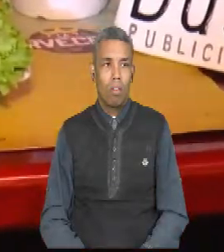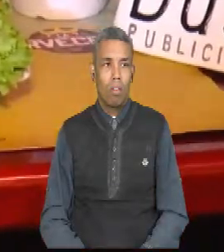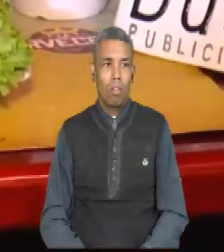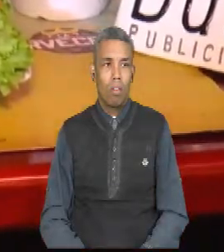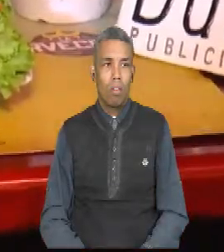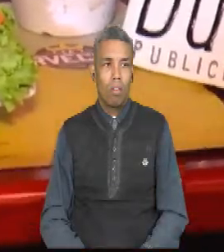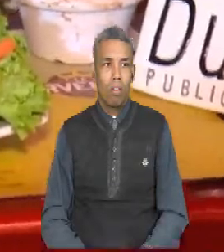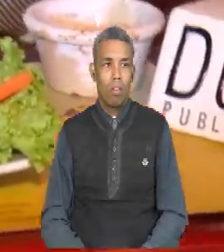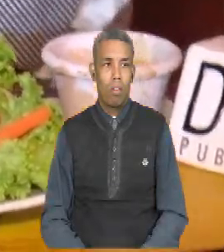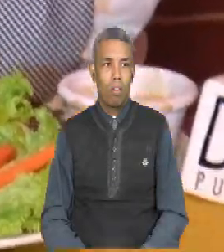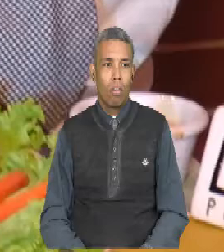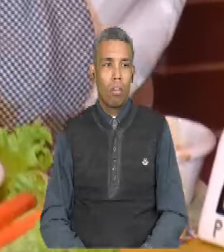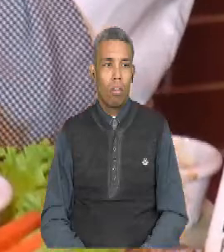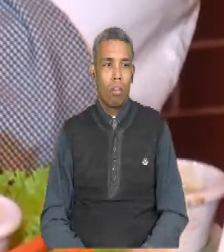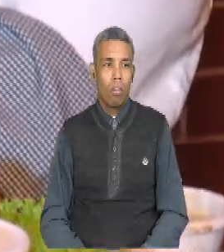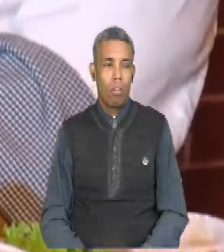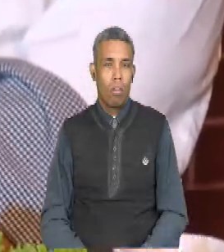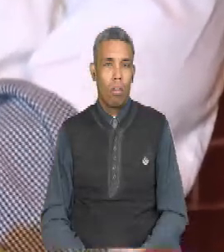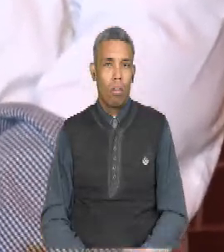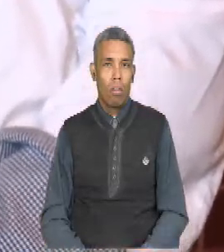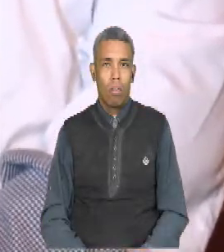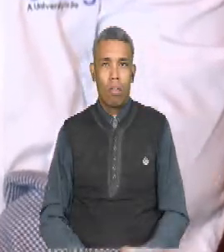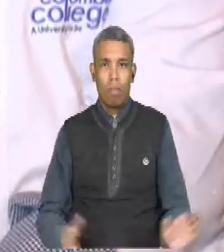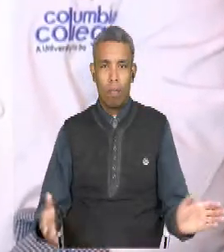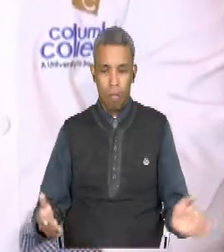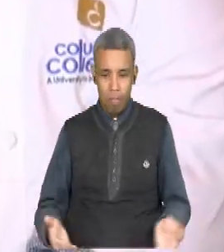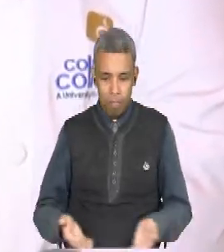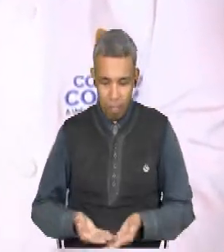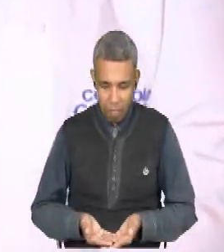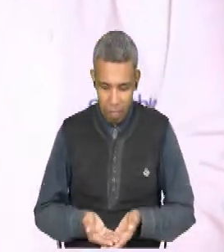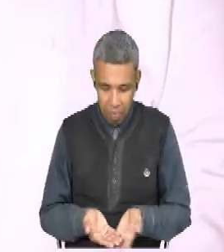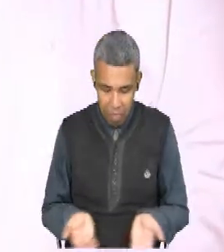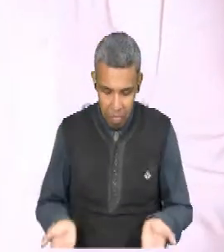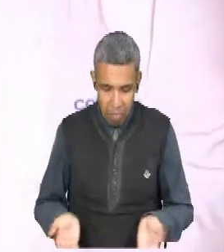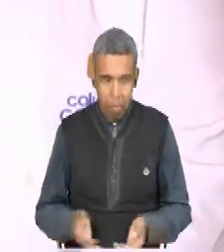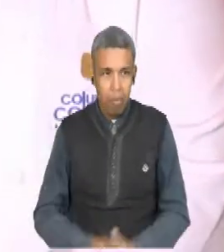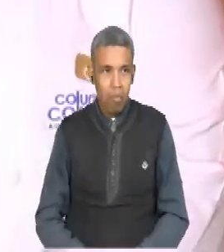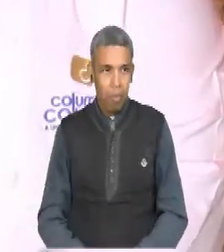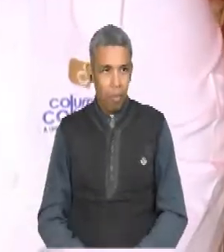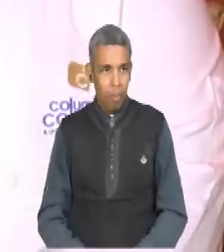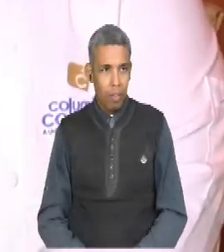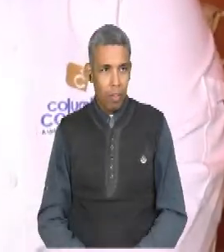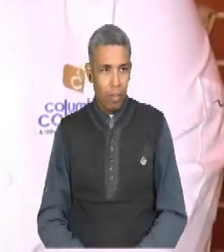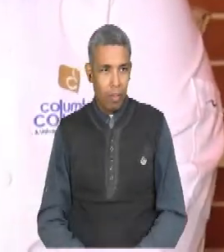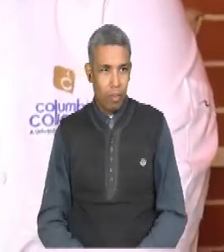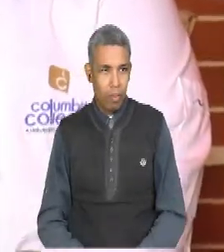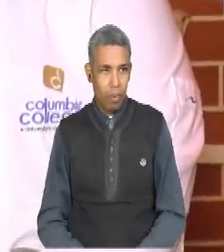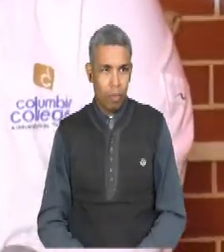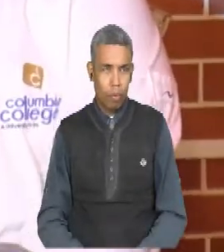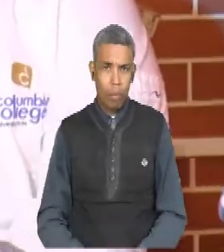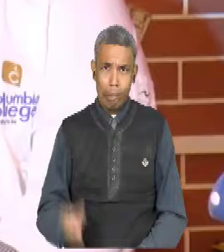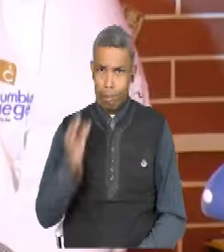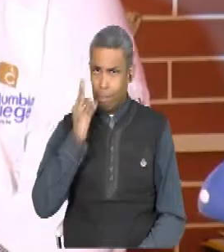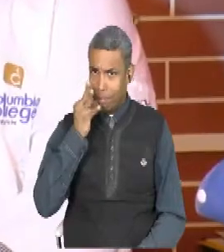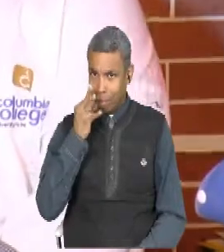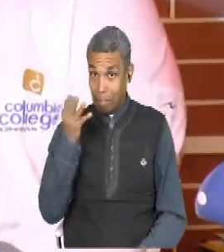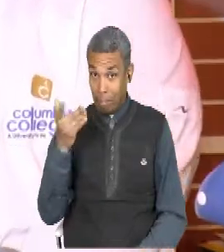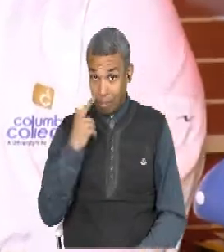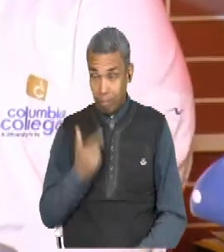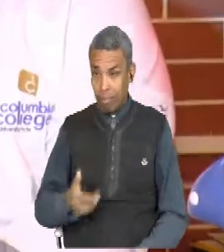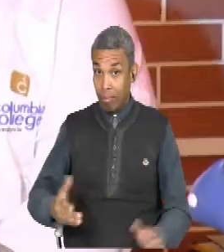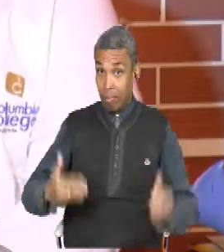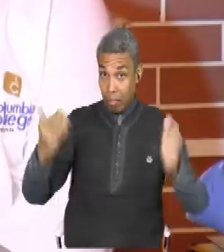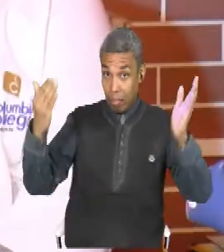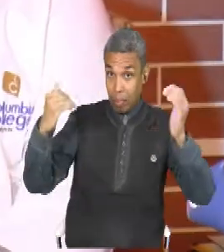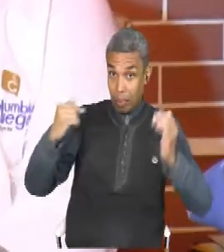Bueno, aquí está entonces nuestra presentación. Invitemos a todas las personas en Barranca Bermeja para que vengan y prueben este delicioso plato. Invitar a todos los